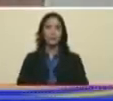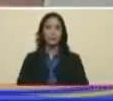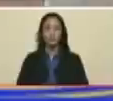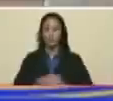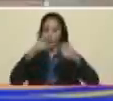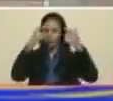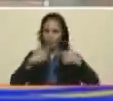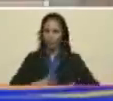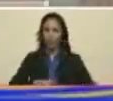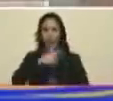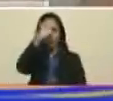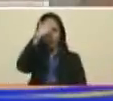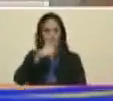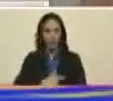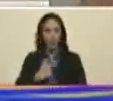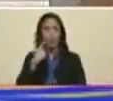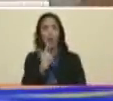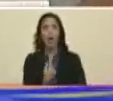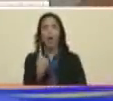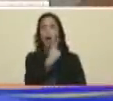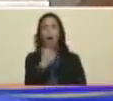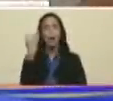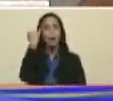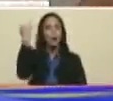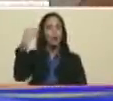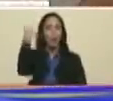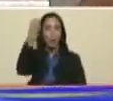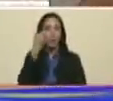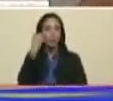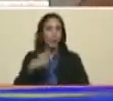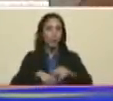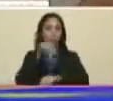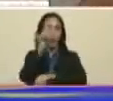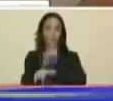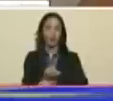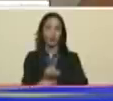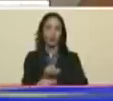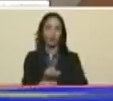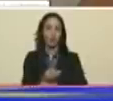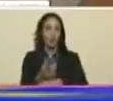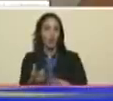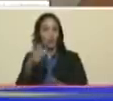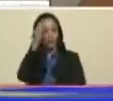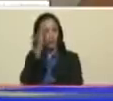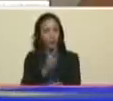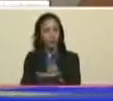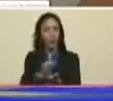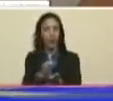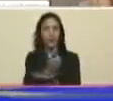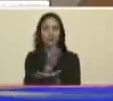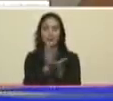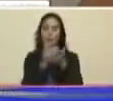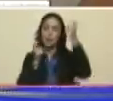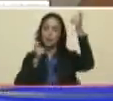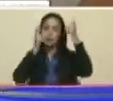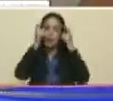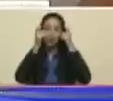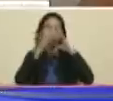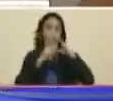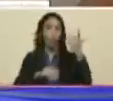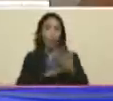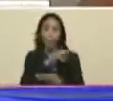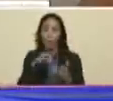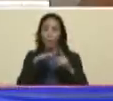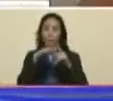firme, de una sola pieza. No solo fue leal al comandante Chávez en todas las